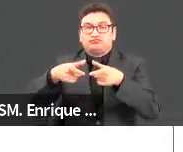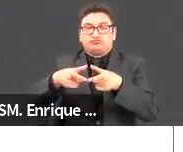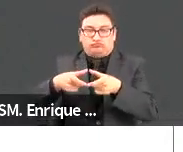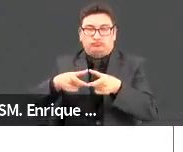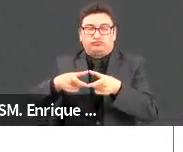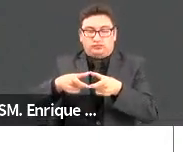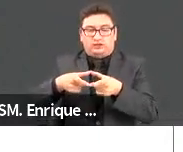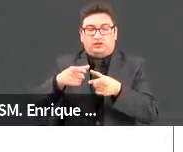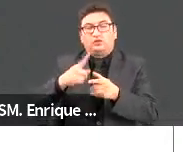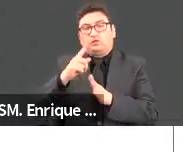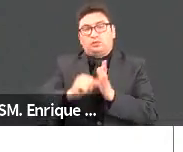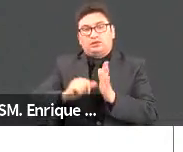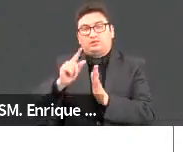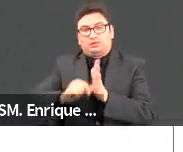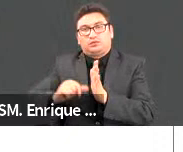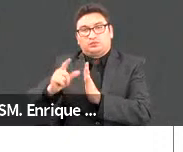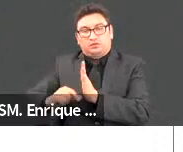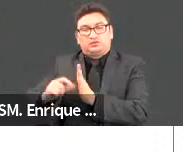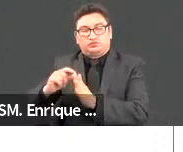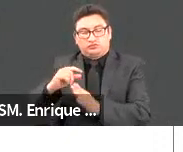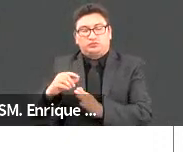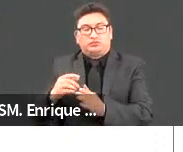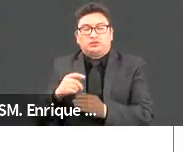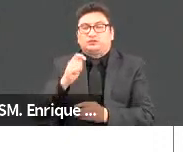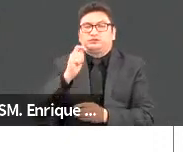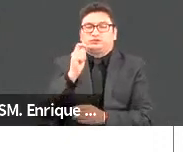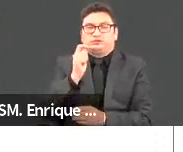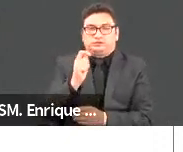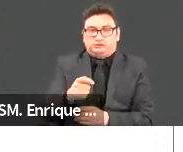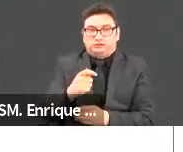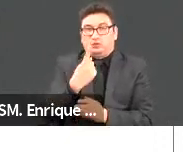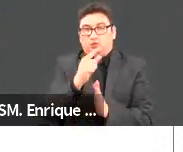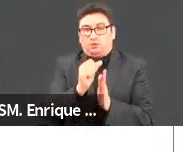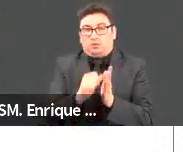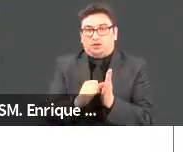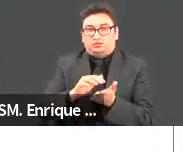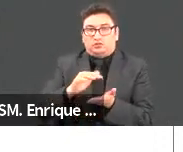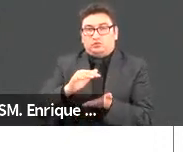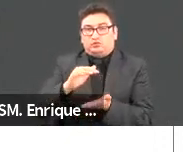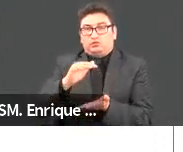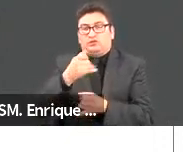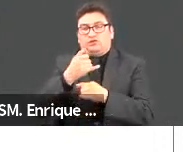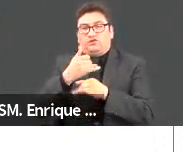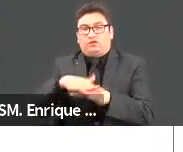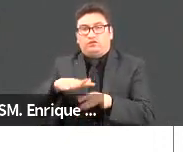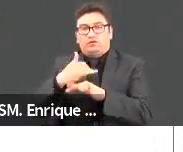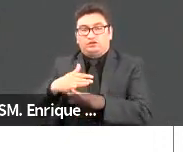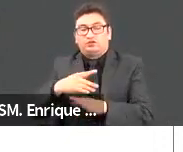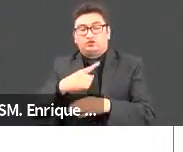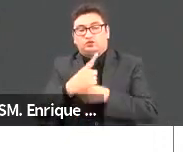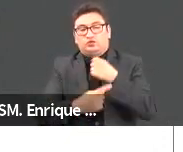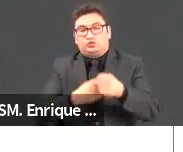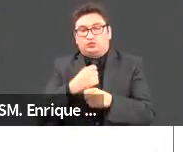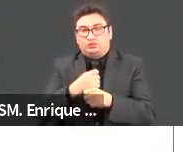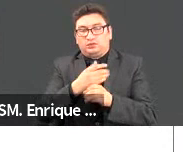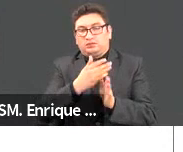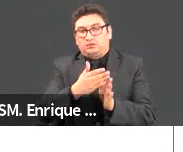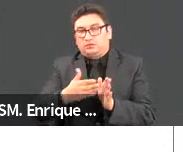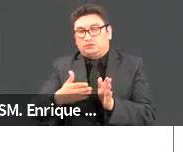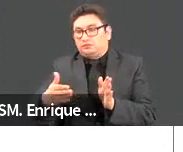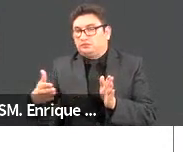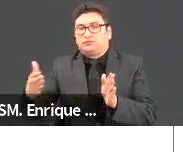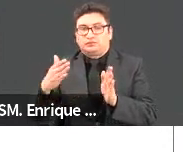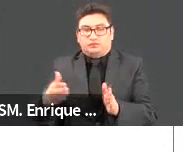publicación mensual acumulativa, es decir, cada mes se acumulaba la información del año correspondiente y,